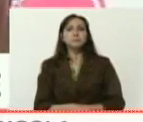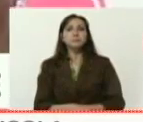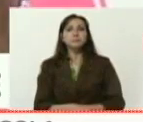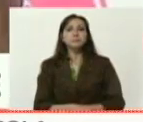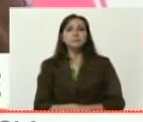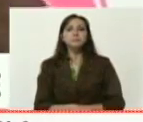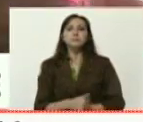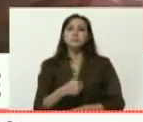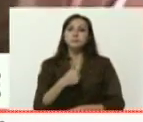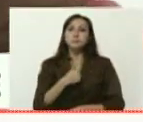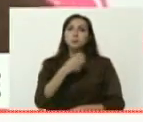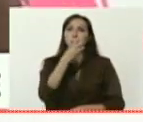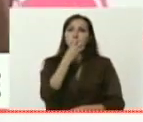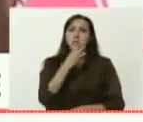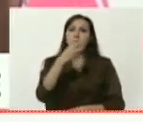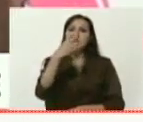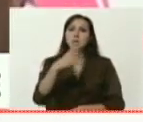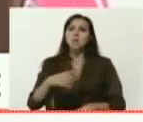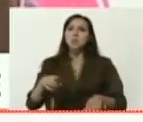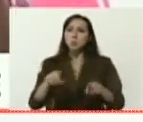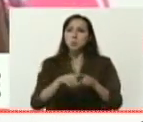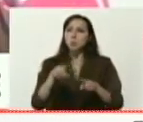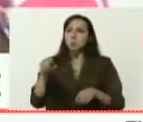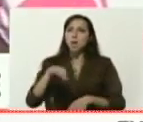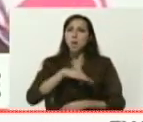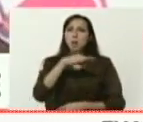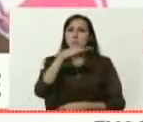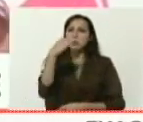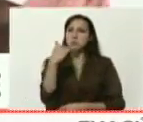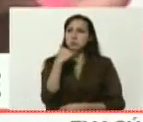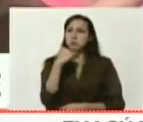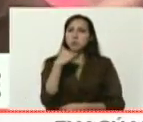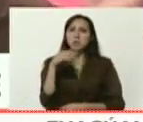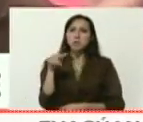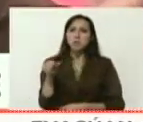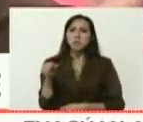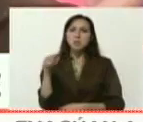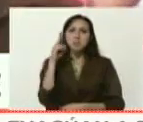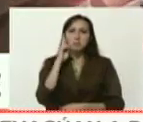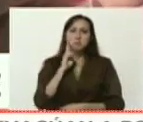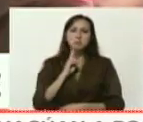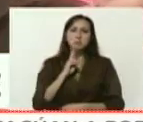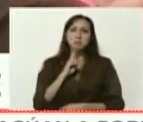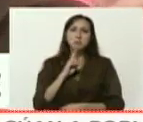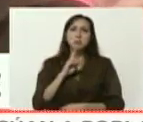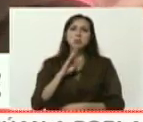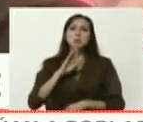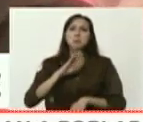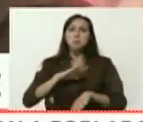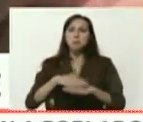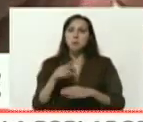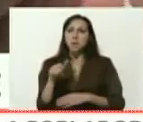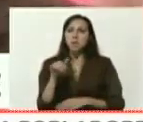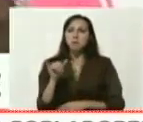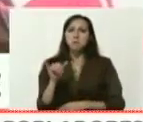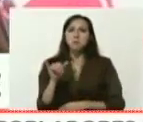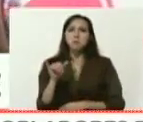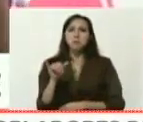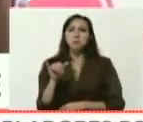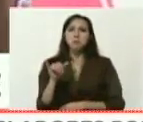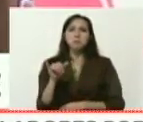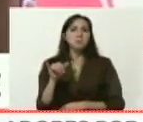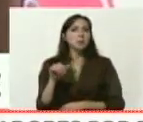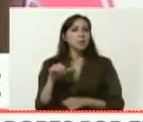también como que el espíritu está aquí. Allí yace su morada